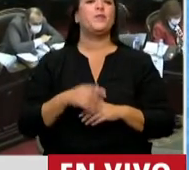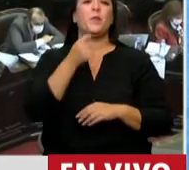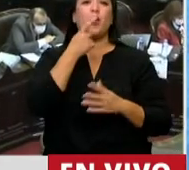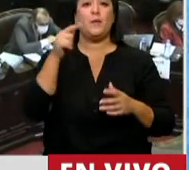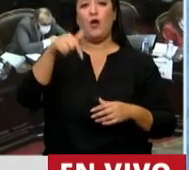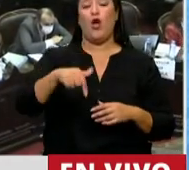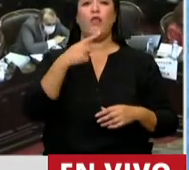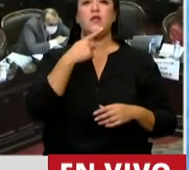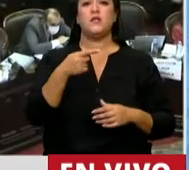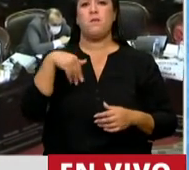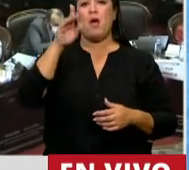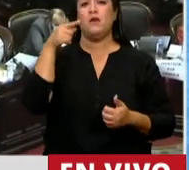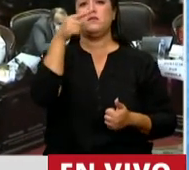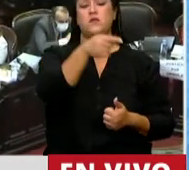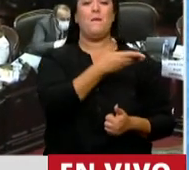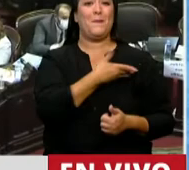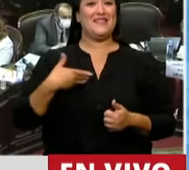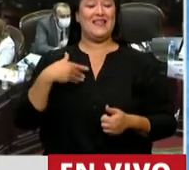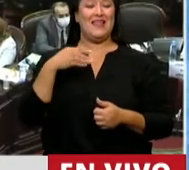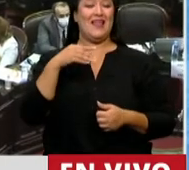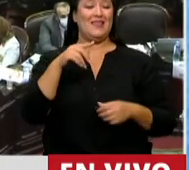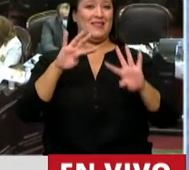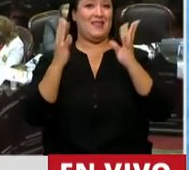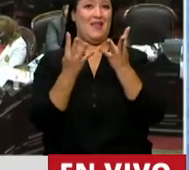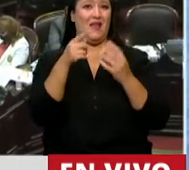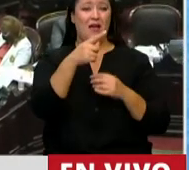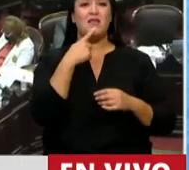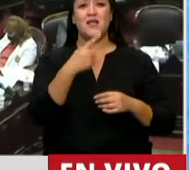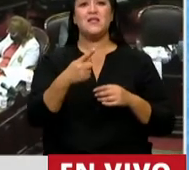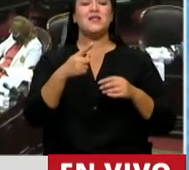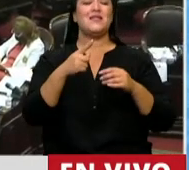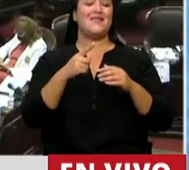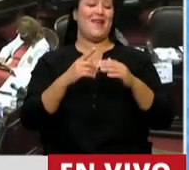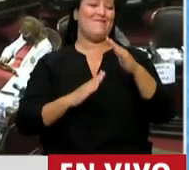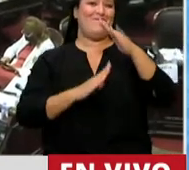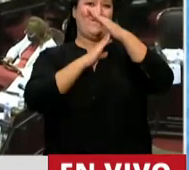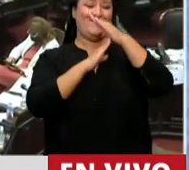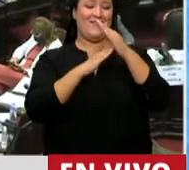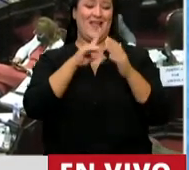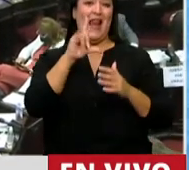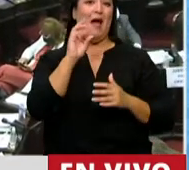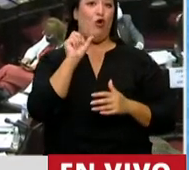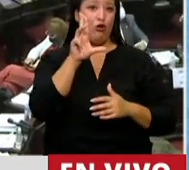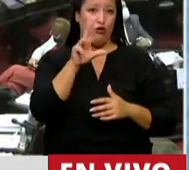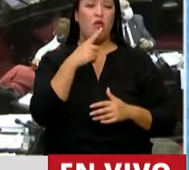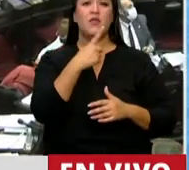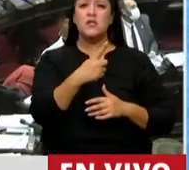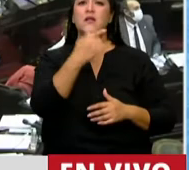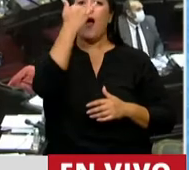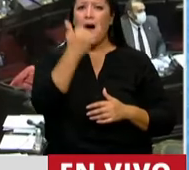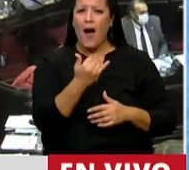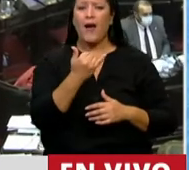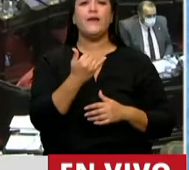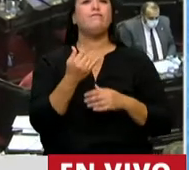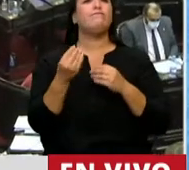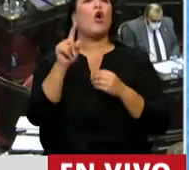esta Cámara nos ha manifestado en la Comisión de Labor que ha existido, producto